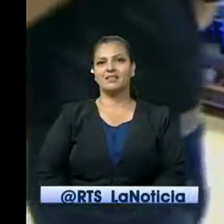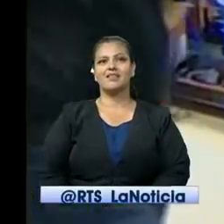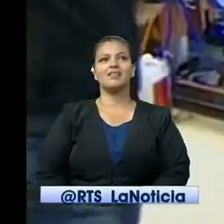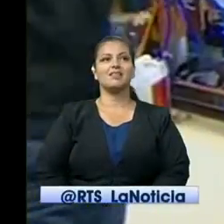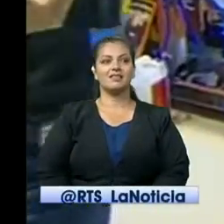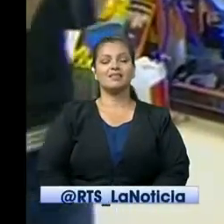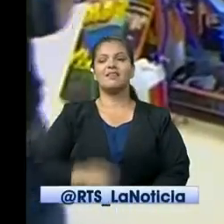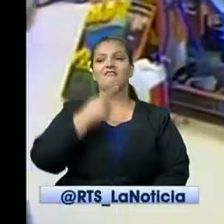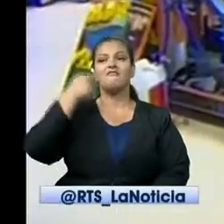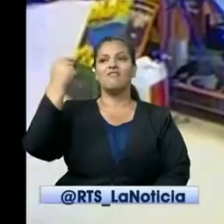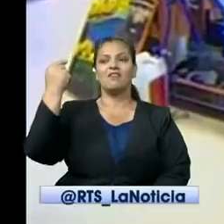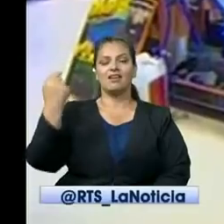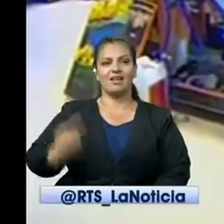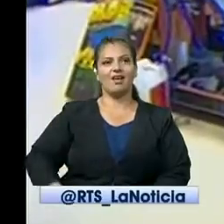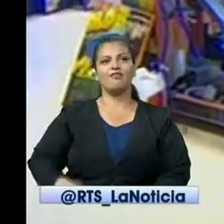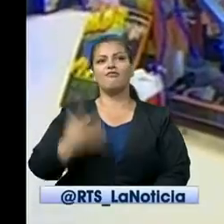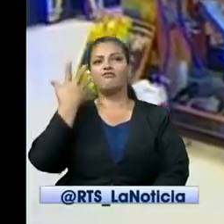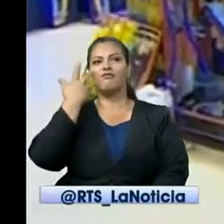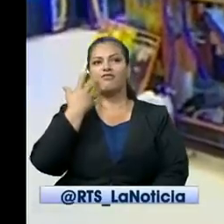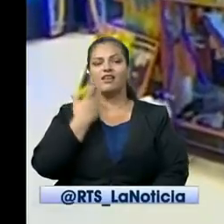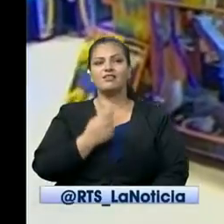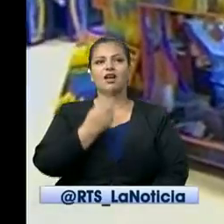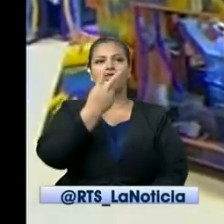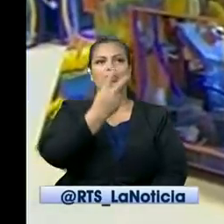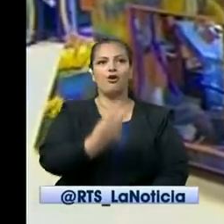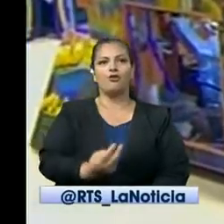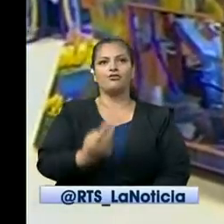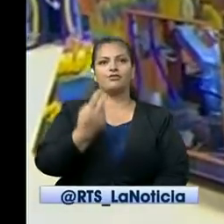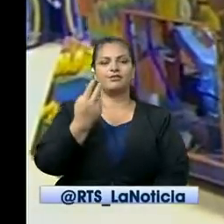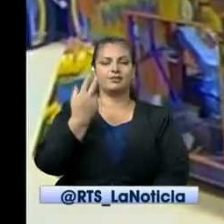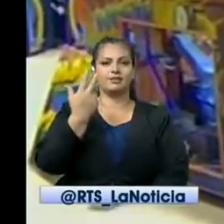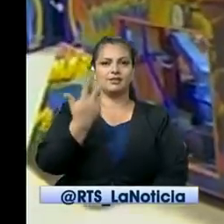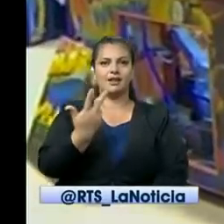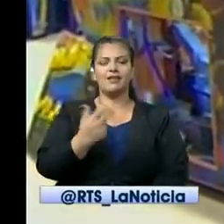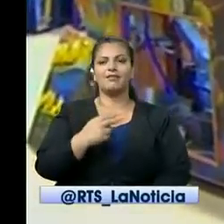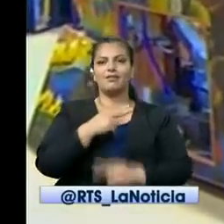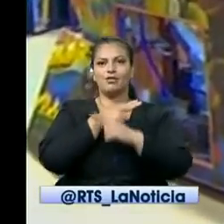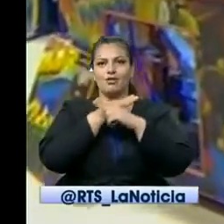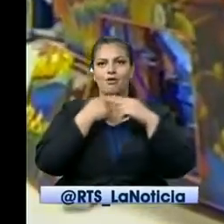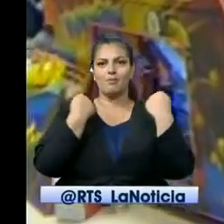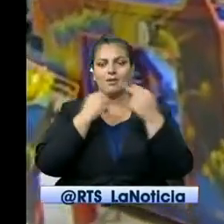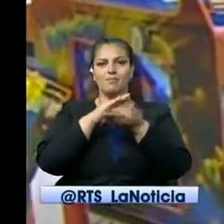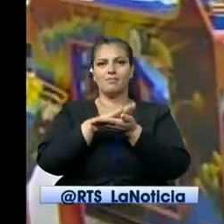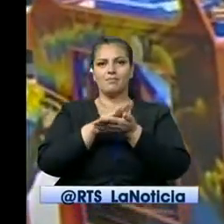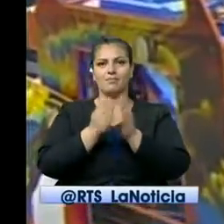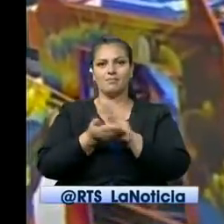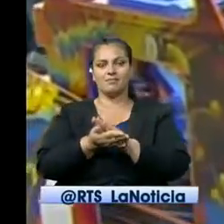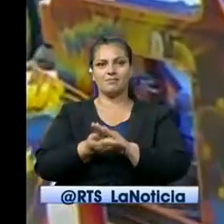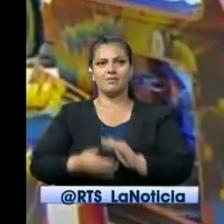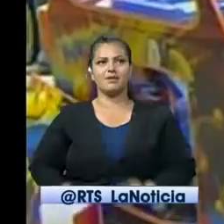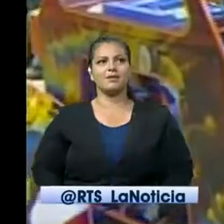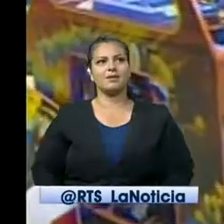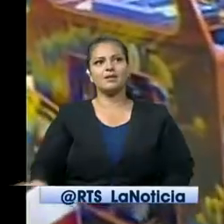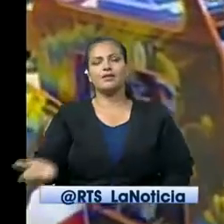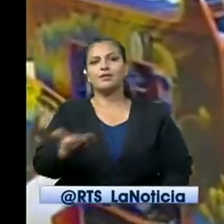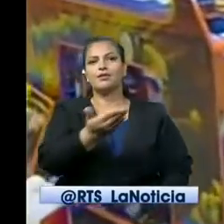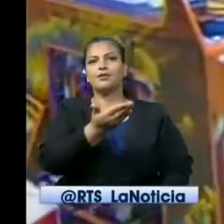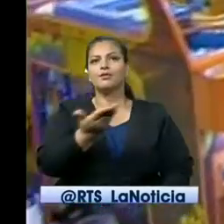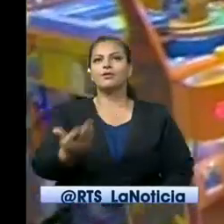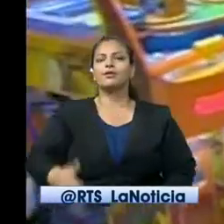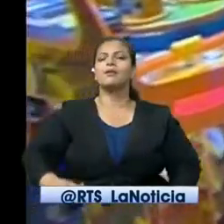recreación de diversión ubicada en el malecón 2000 simón bolívar y como ven